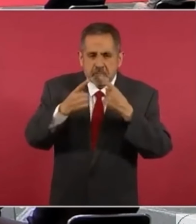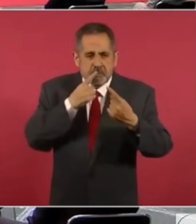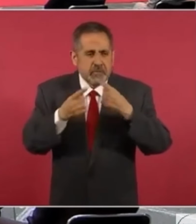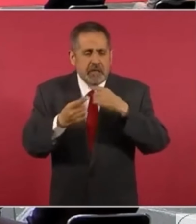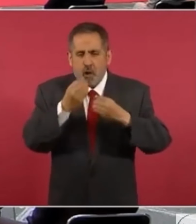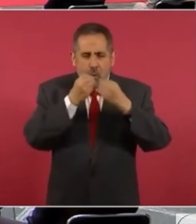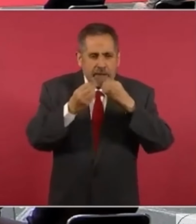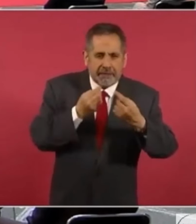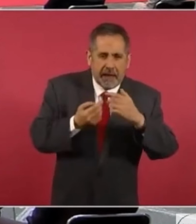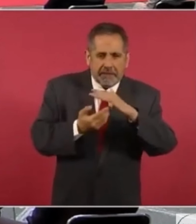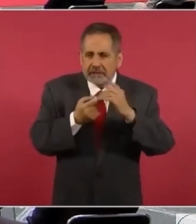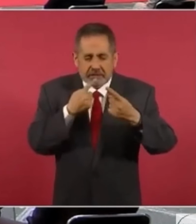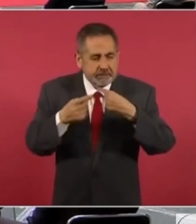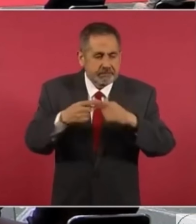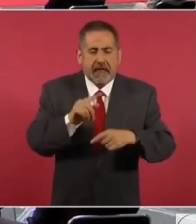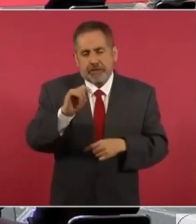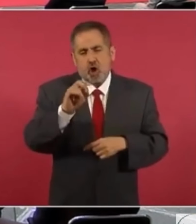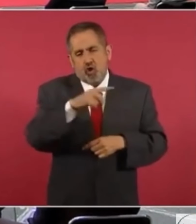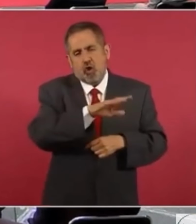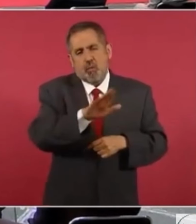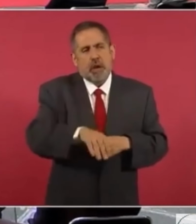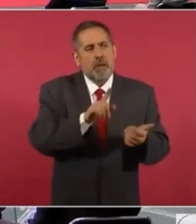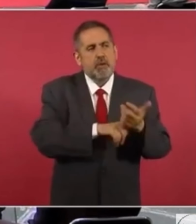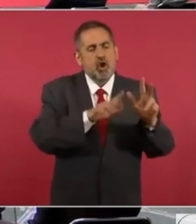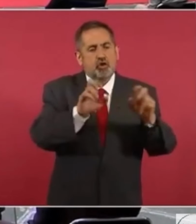aquellos tiempos, Teodoro muere en